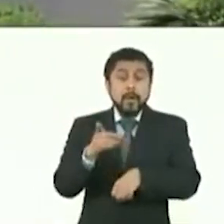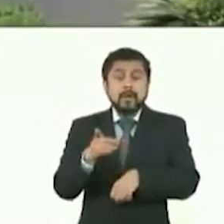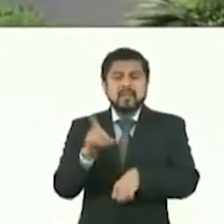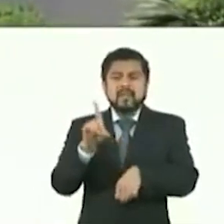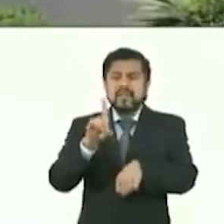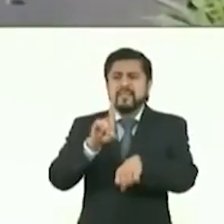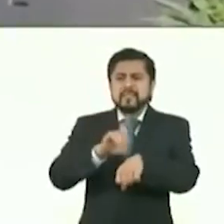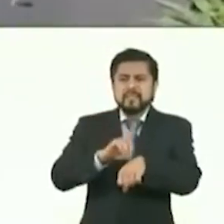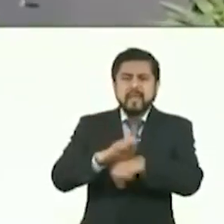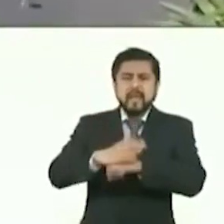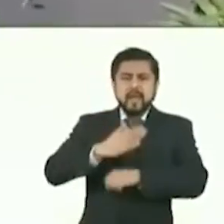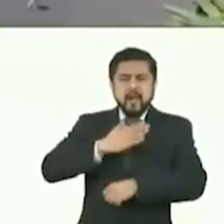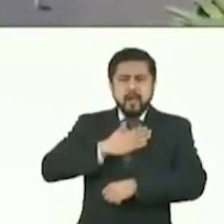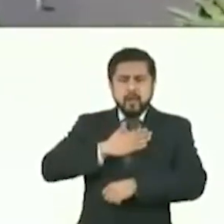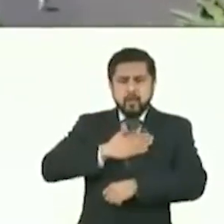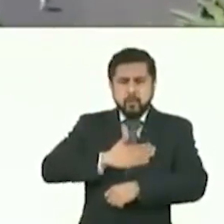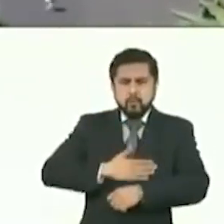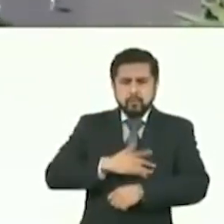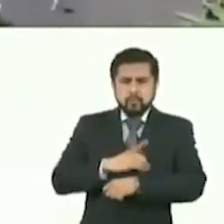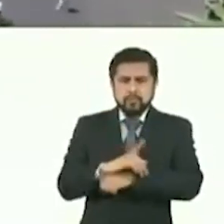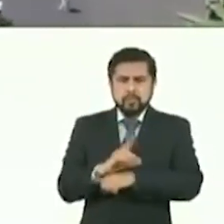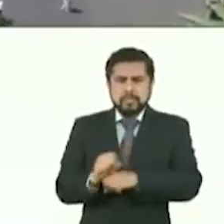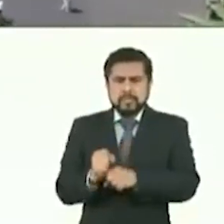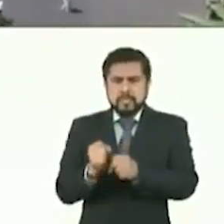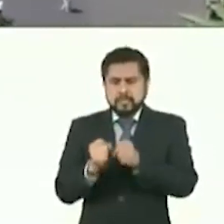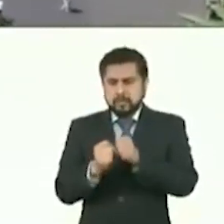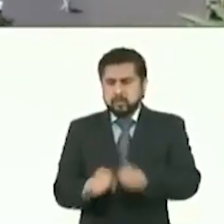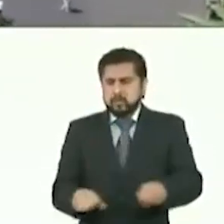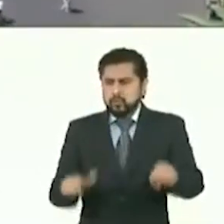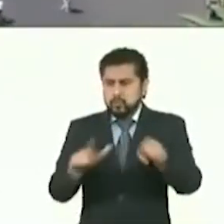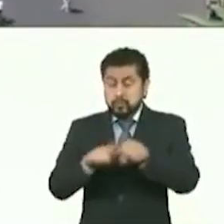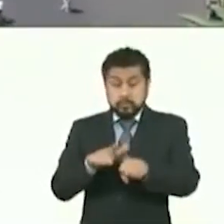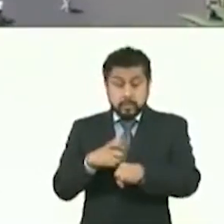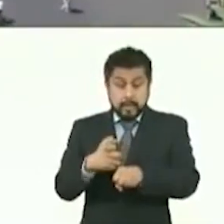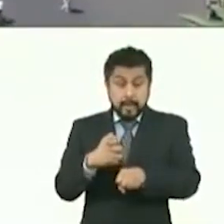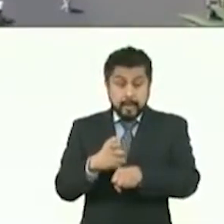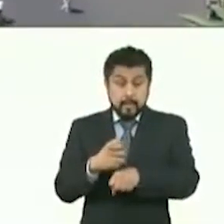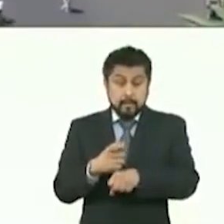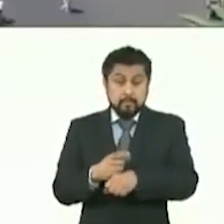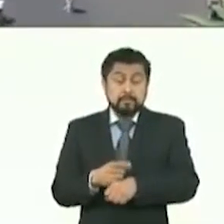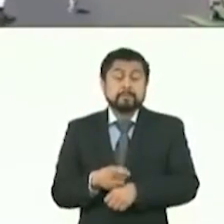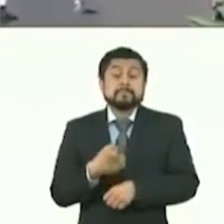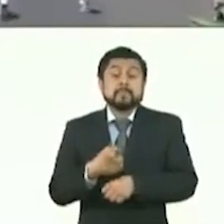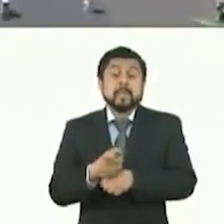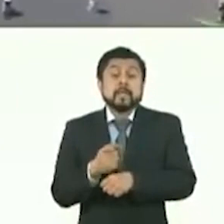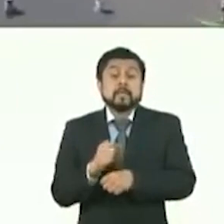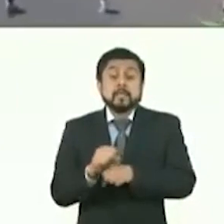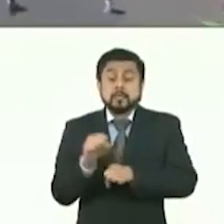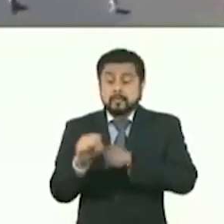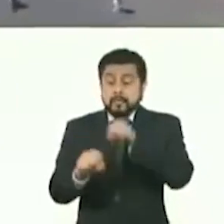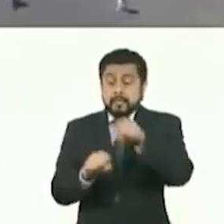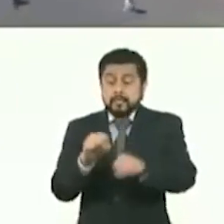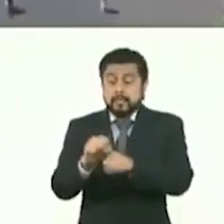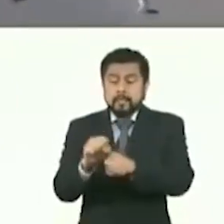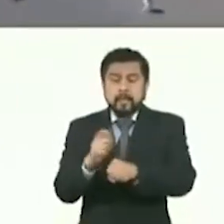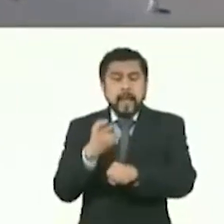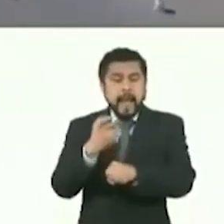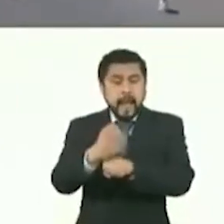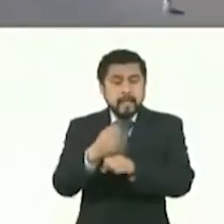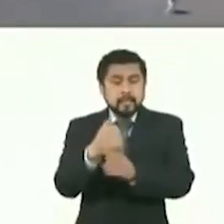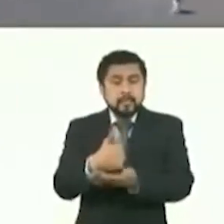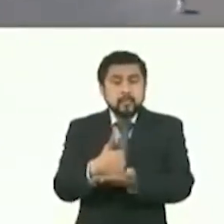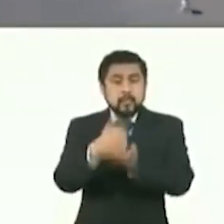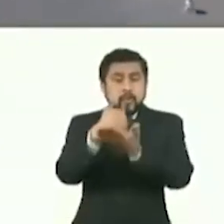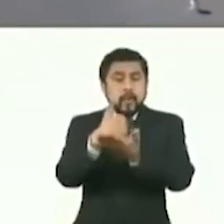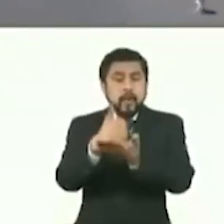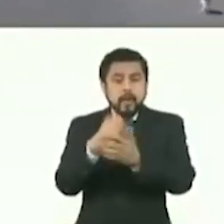de bicicletas, paseo históricos, un bicicinema y más de 50 actividades. Y se prevé una asistencia de más de